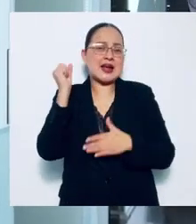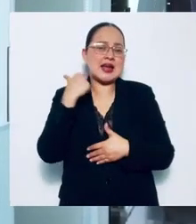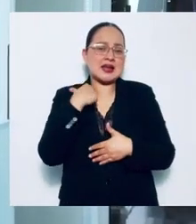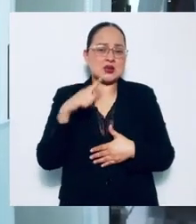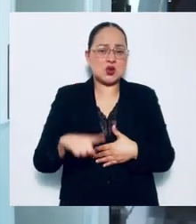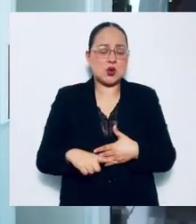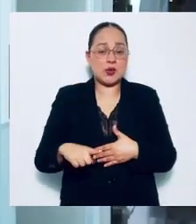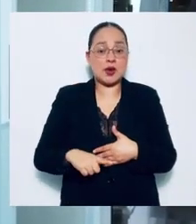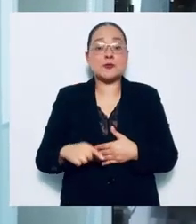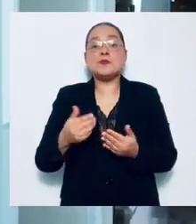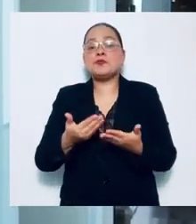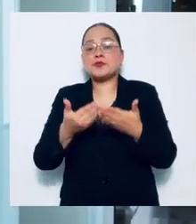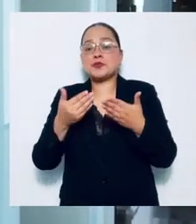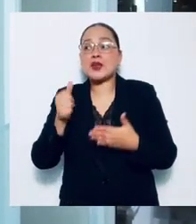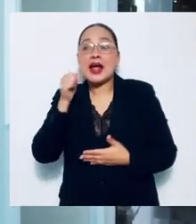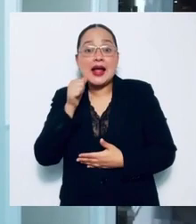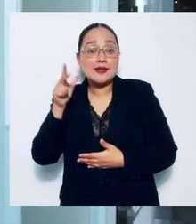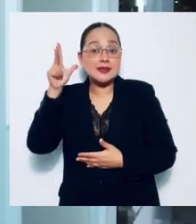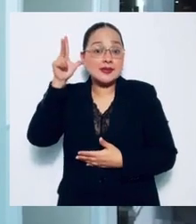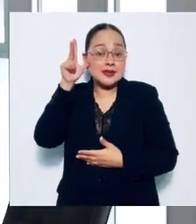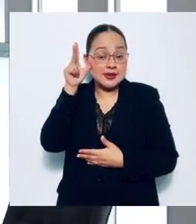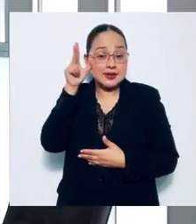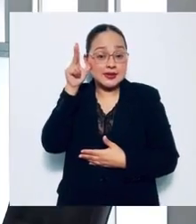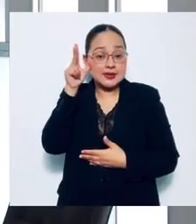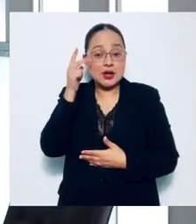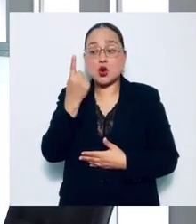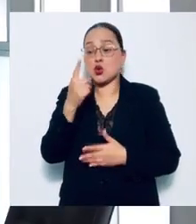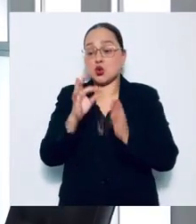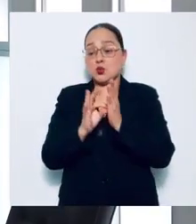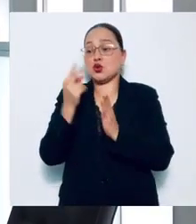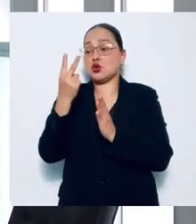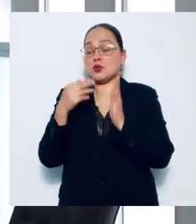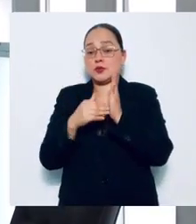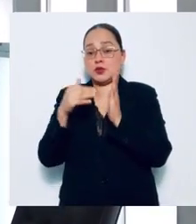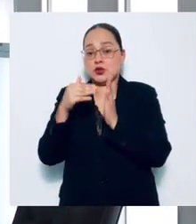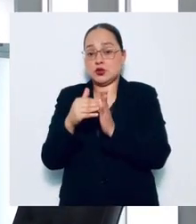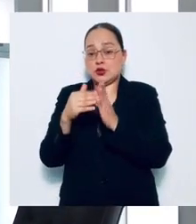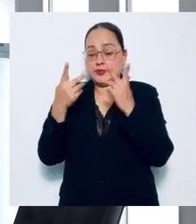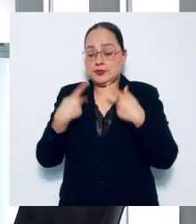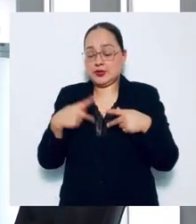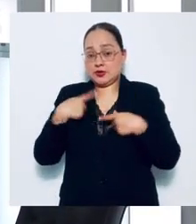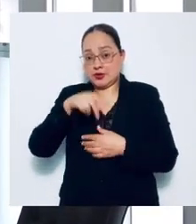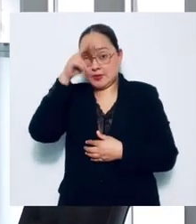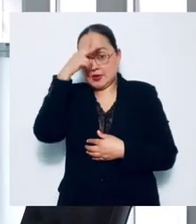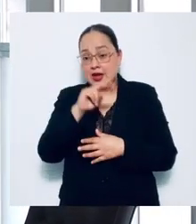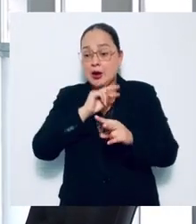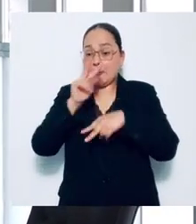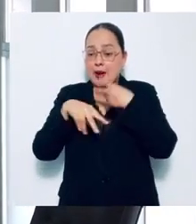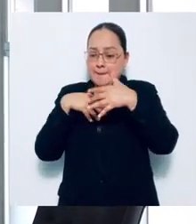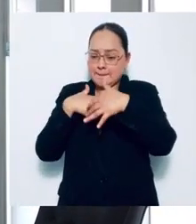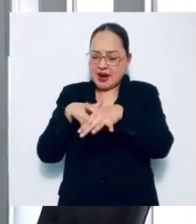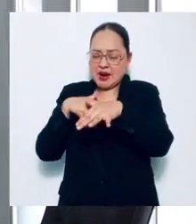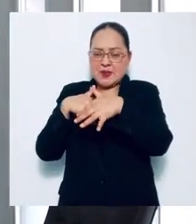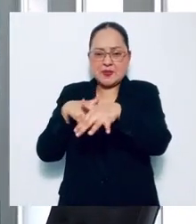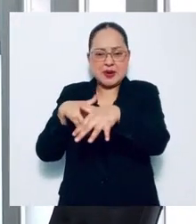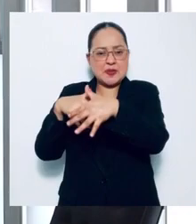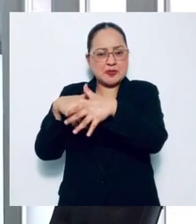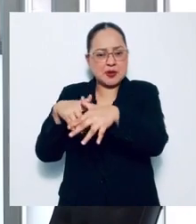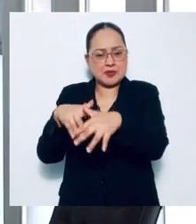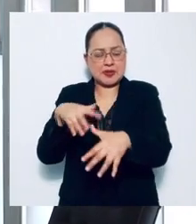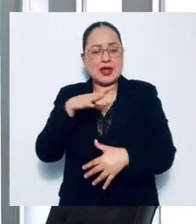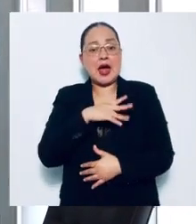día de ayer, exactamente, antier, 1.2 millones de mexicanos salieron a expresarse.